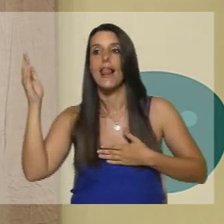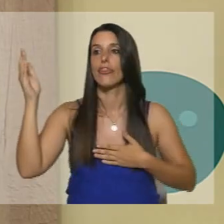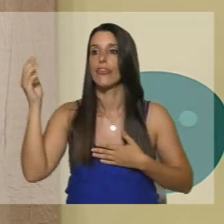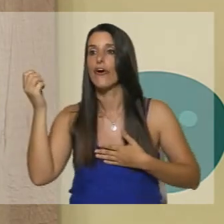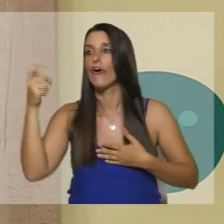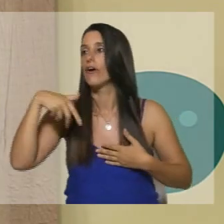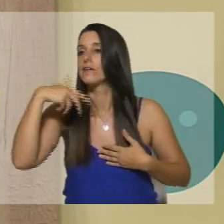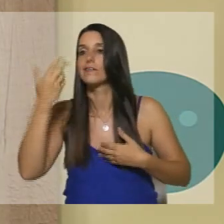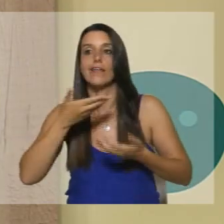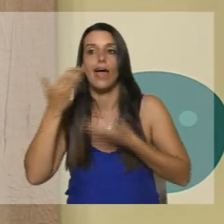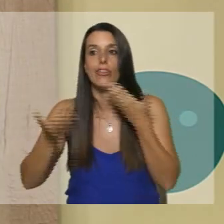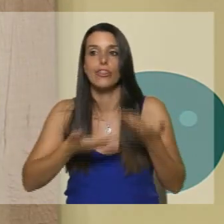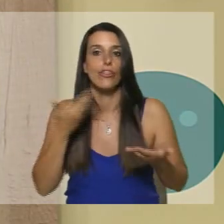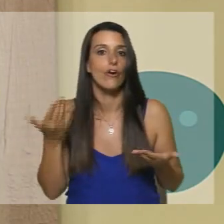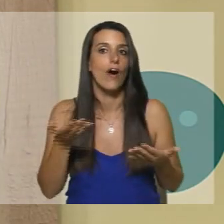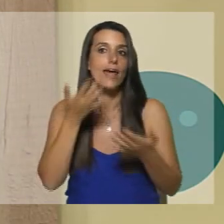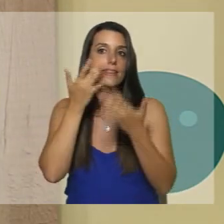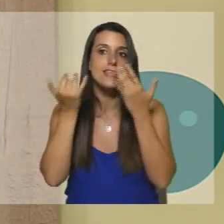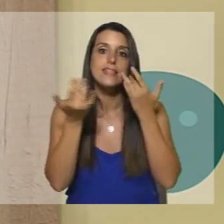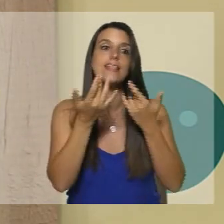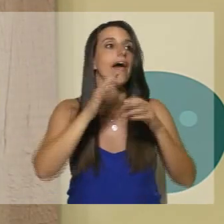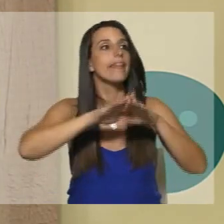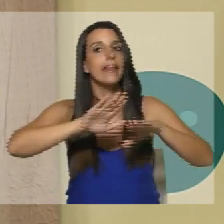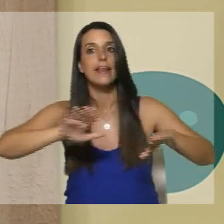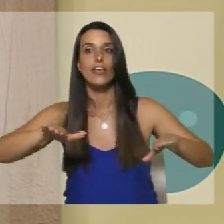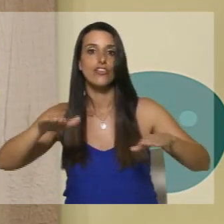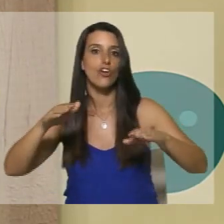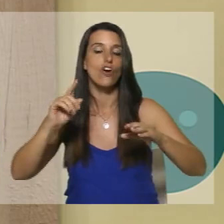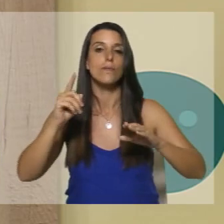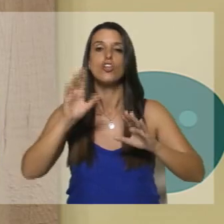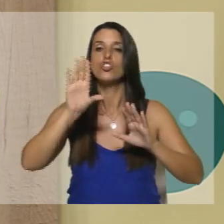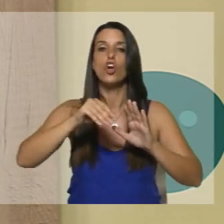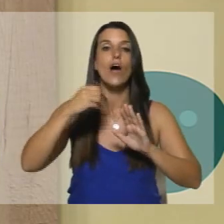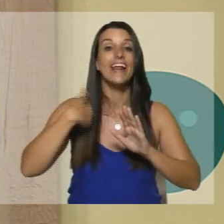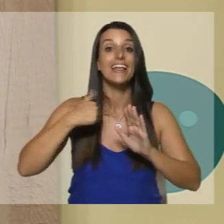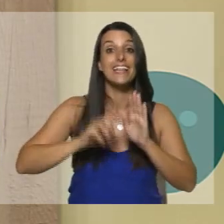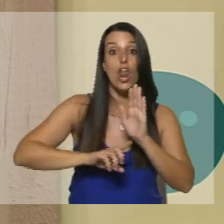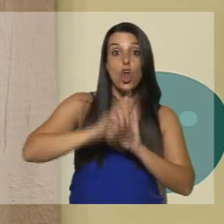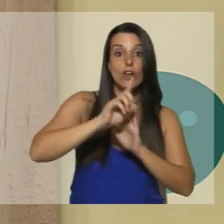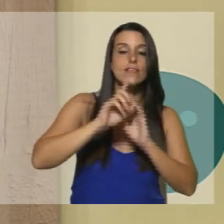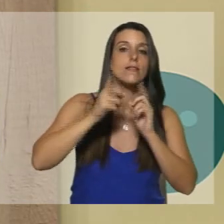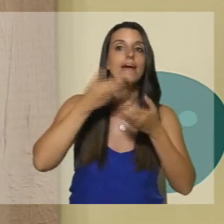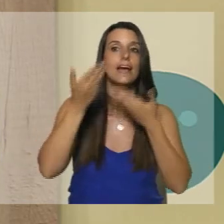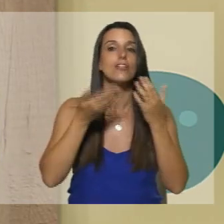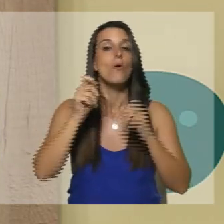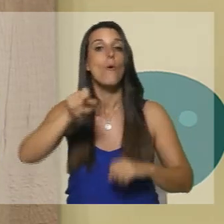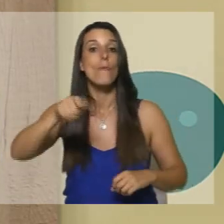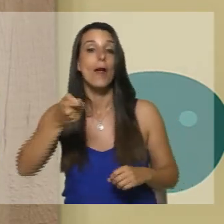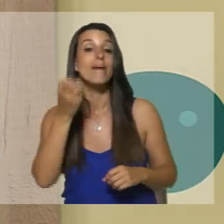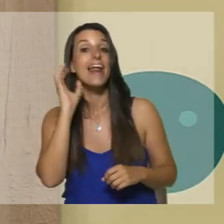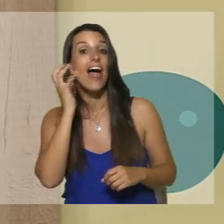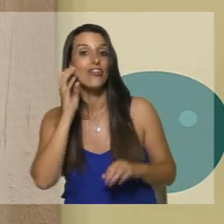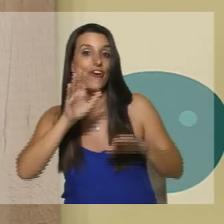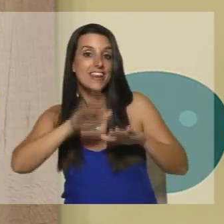obras infantiles también, estuve por el norte y el litoral de Argentina haciendo musicales para niños. También trabajé en un programa de radio para